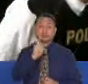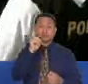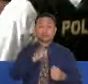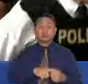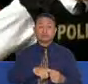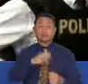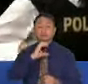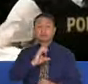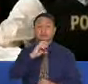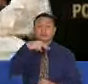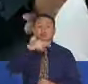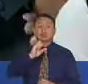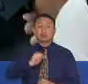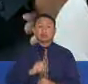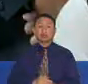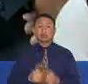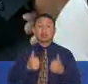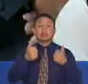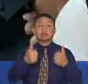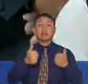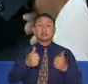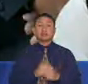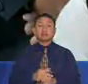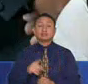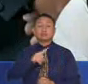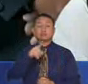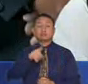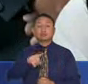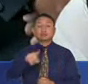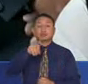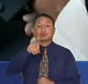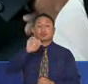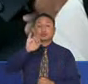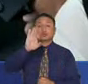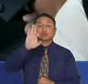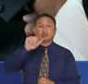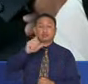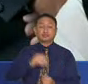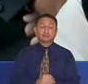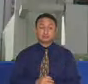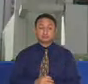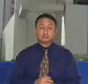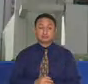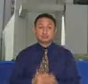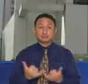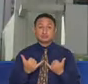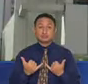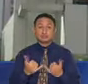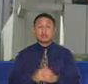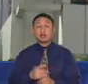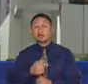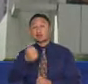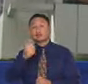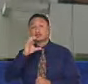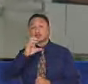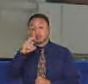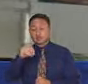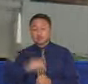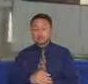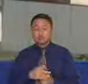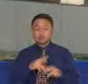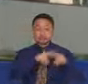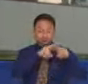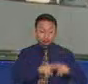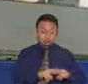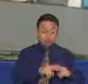el CNE la candidatura del binomio Zurita González, la cual deberá ser convalidada y